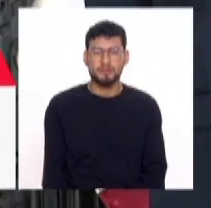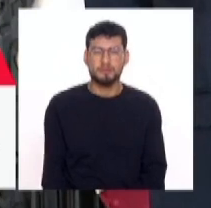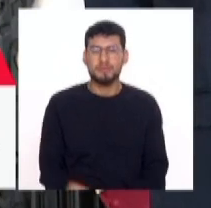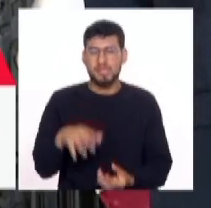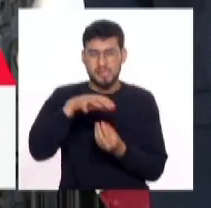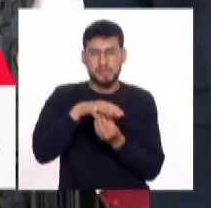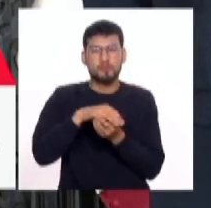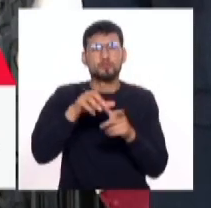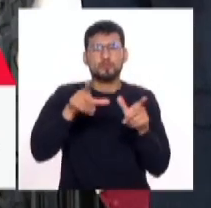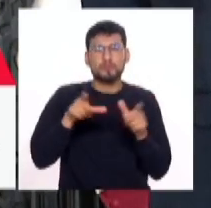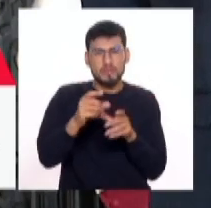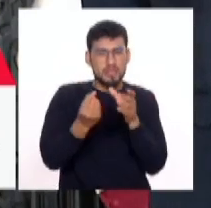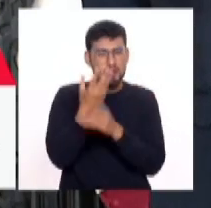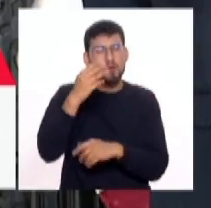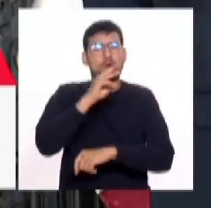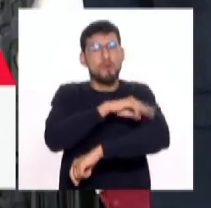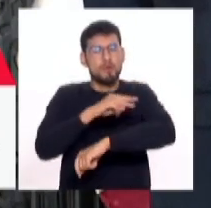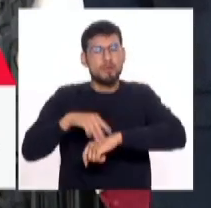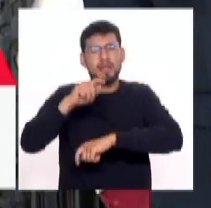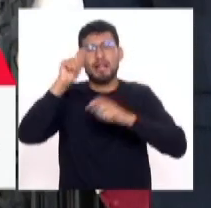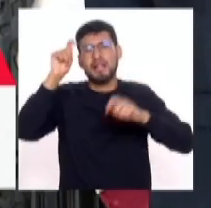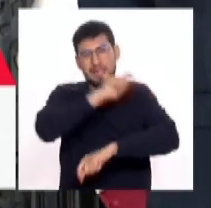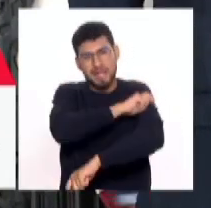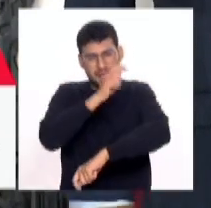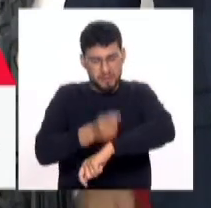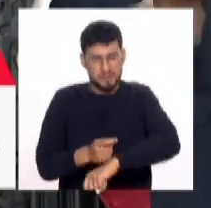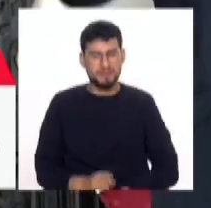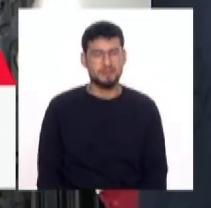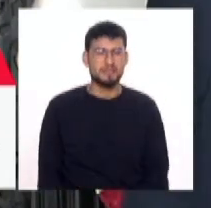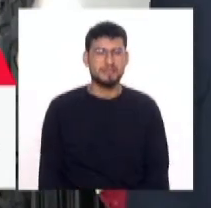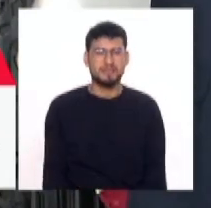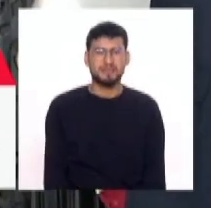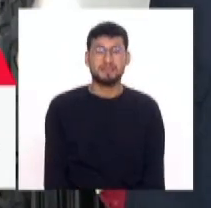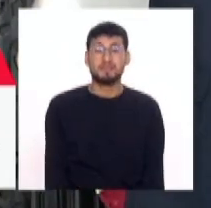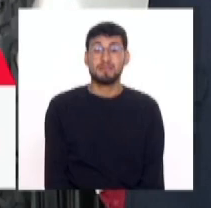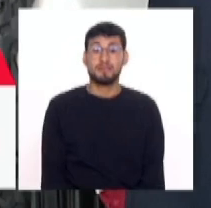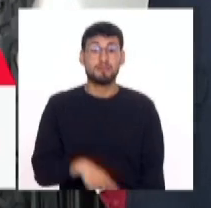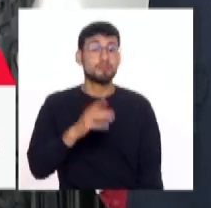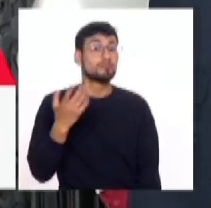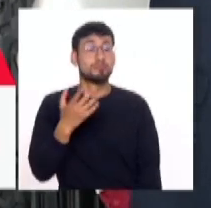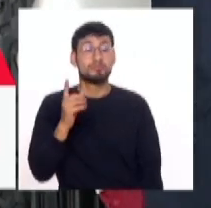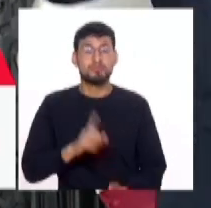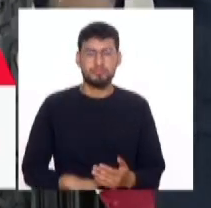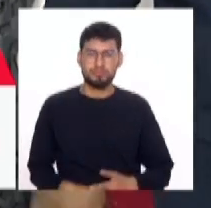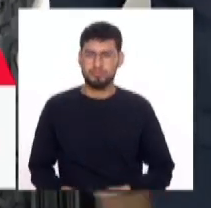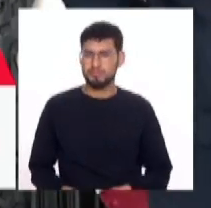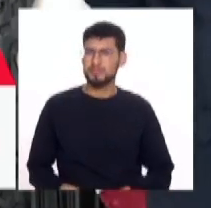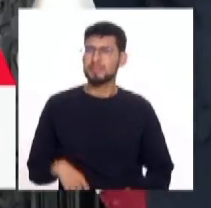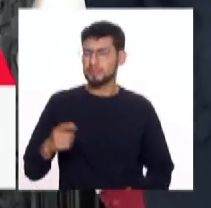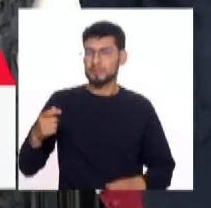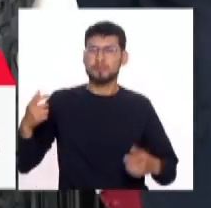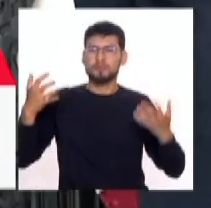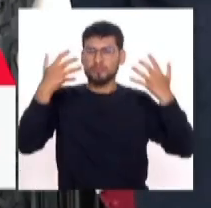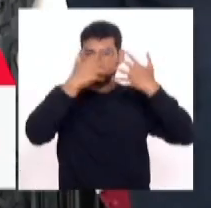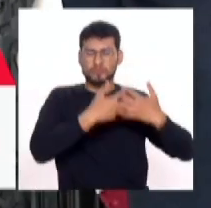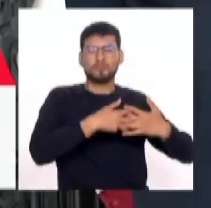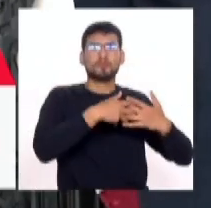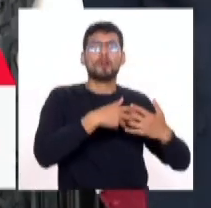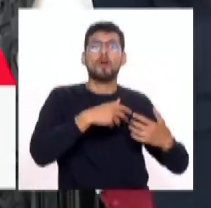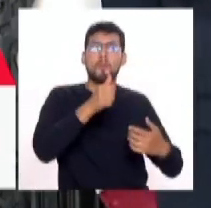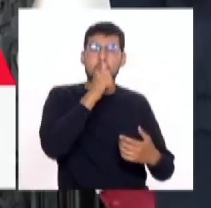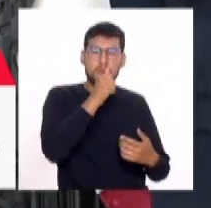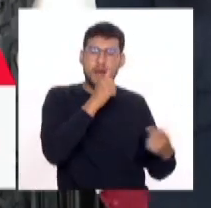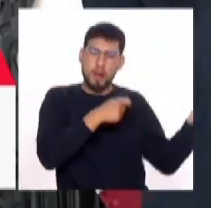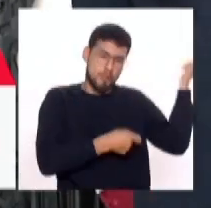llevar gas a las regiones de Arequipa, Moquegua y Tacna, tomando como base el aporte de la inversión privada. En